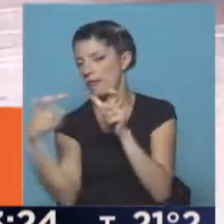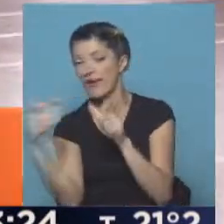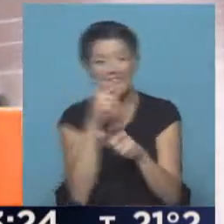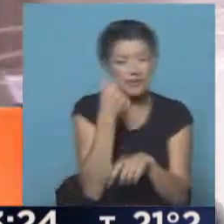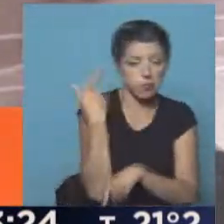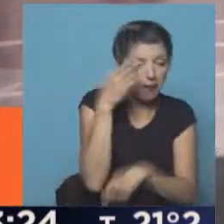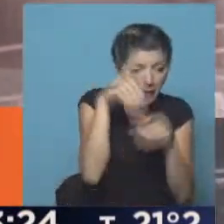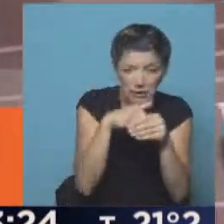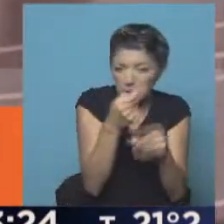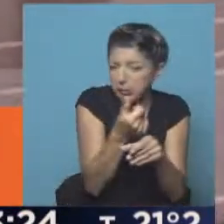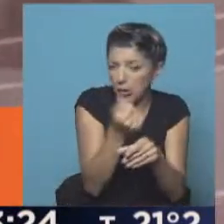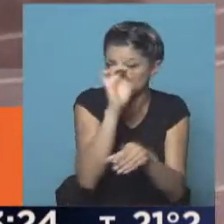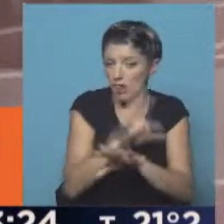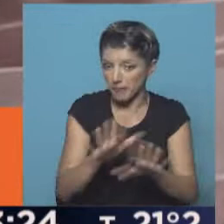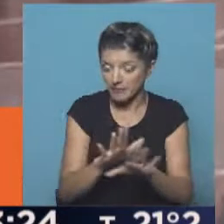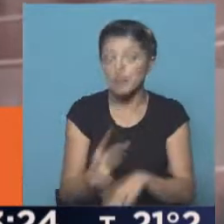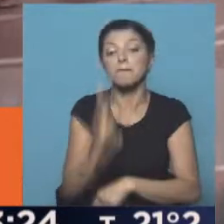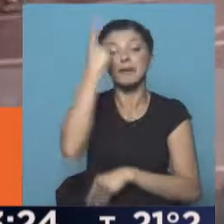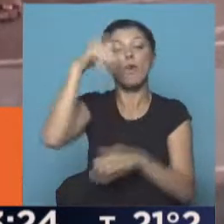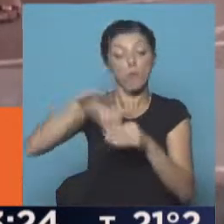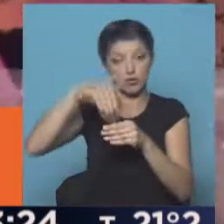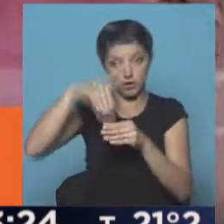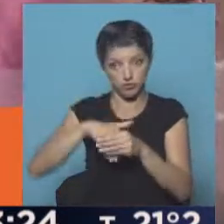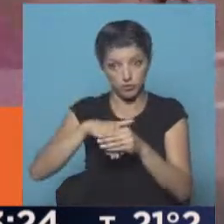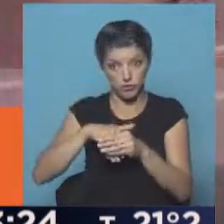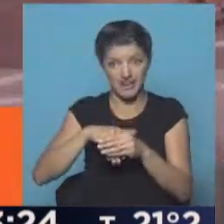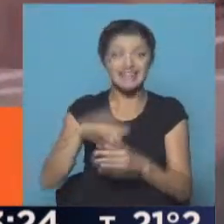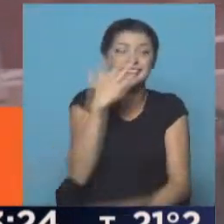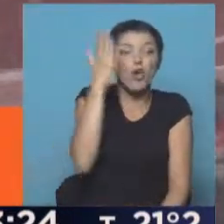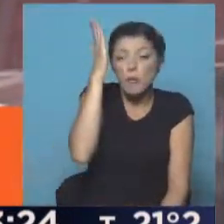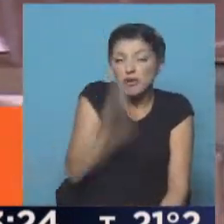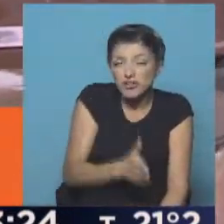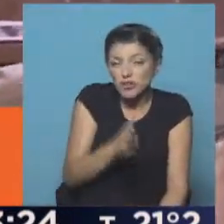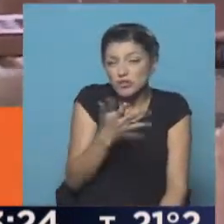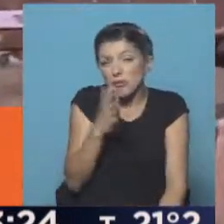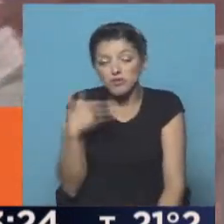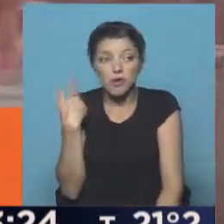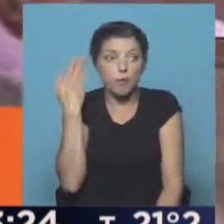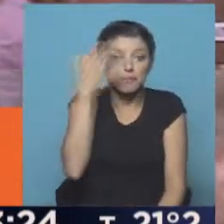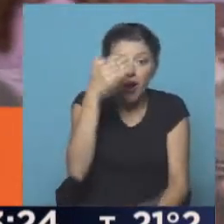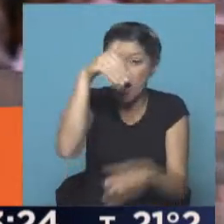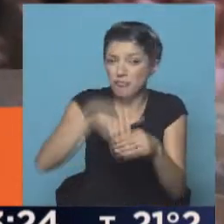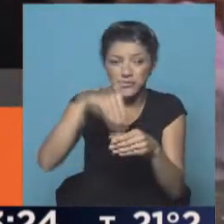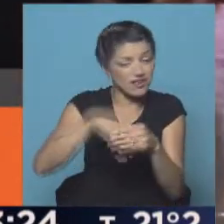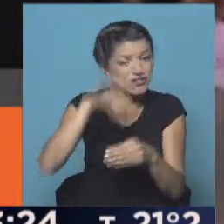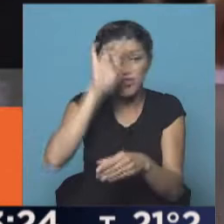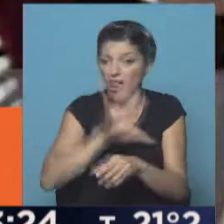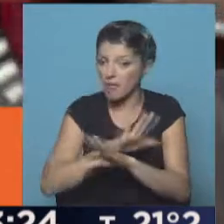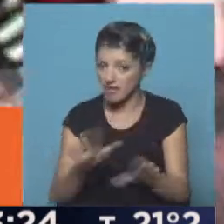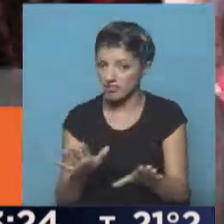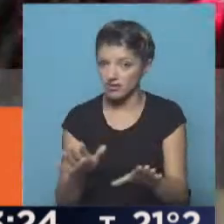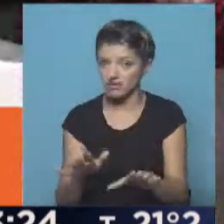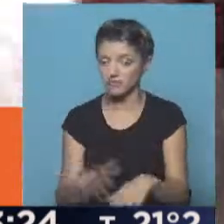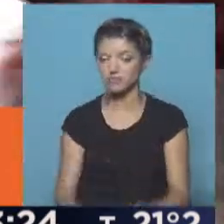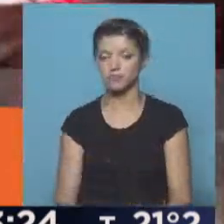primarias generaron un entusiasmo de no más de un 5% de quienes podían presentarse a elegir